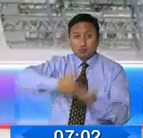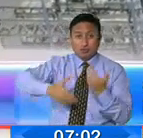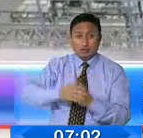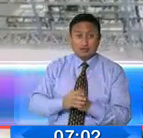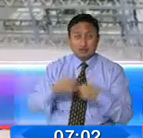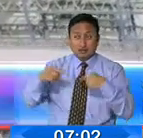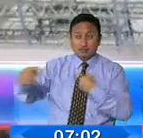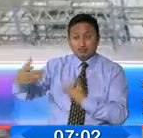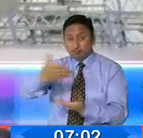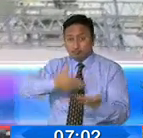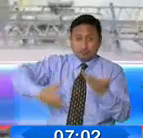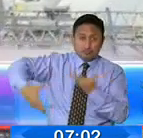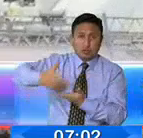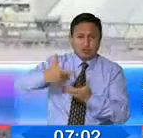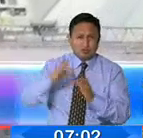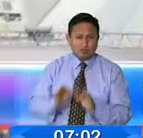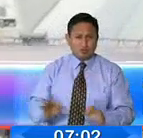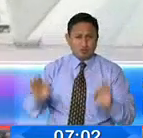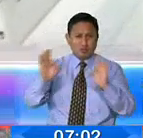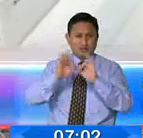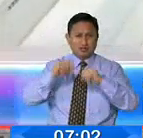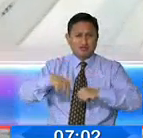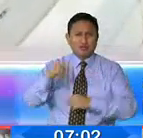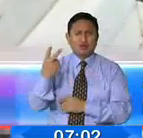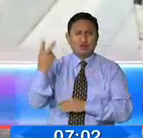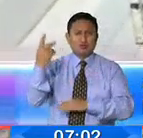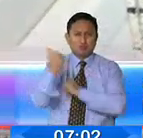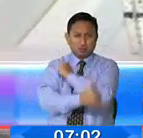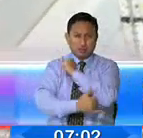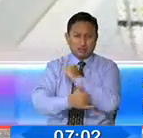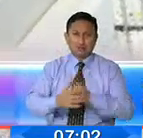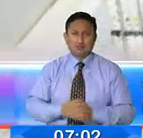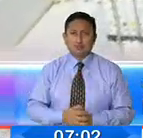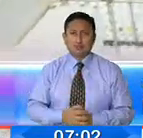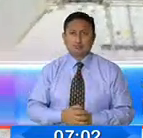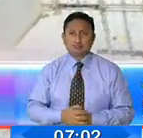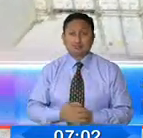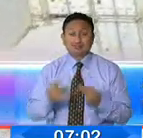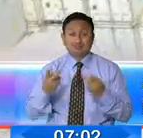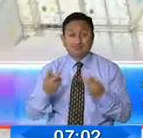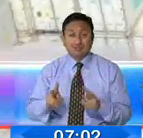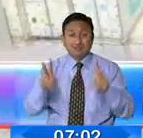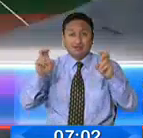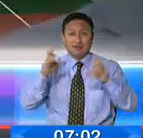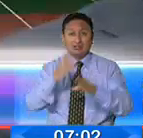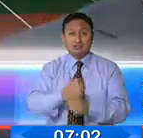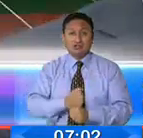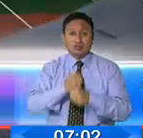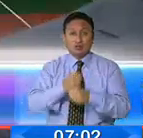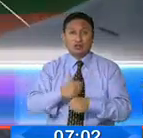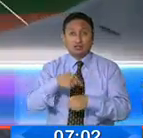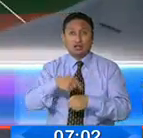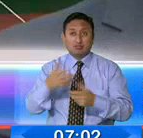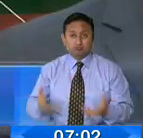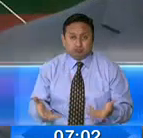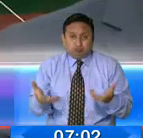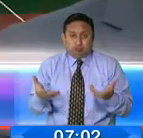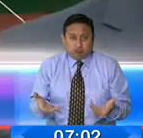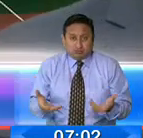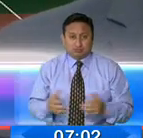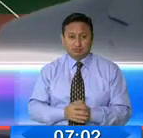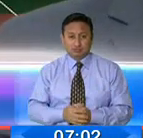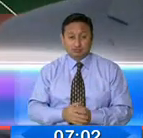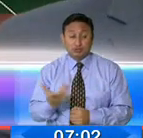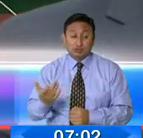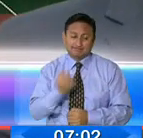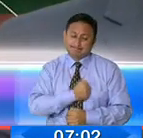comercio que es tan importante para los dos países. Y también tratar de temas de seguridad de las cargas, porque lamentablemente